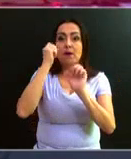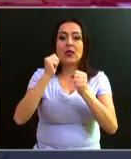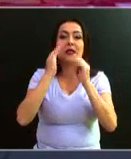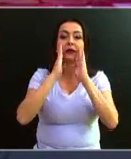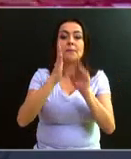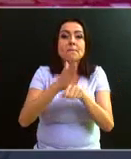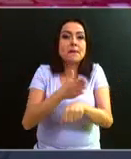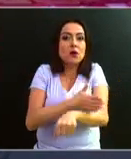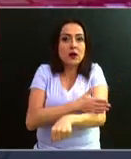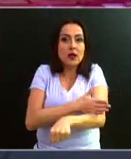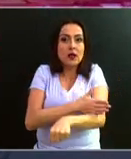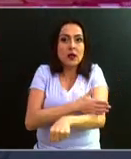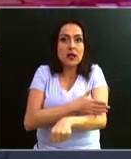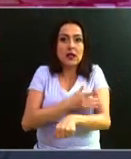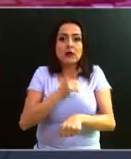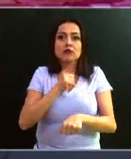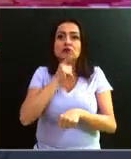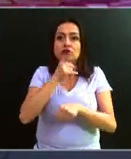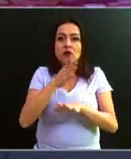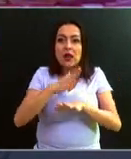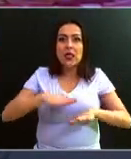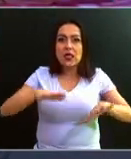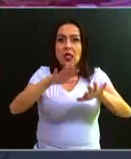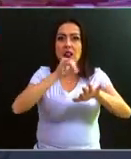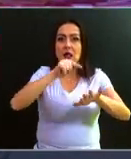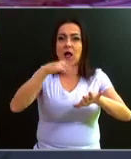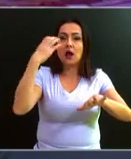de mejorar la vialidad en Cartago.